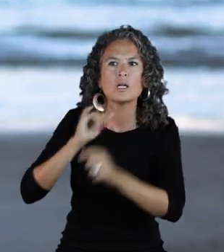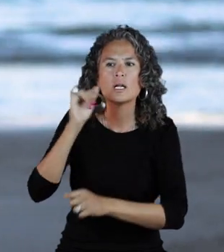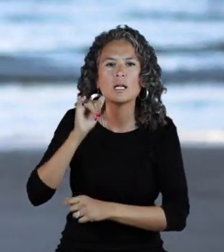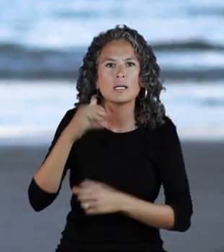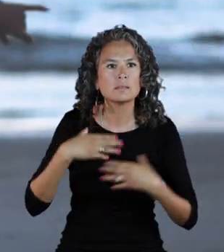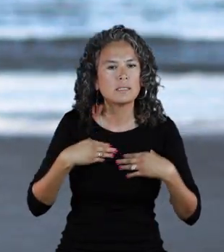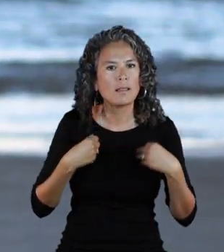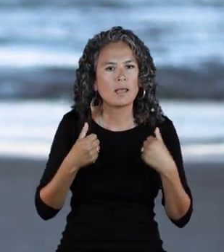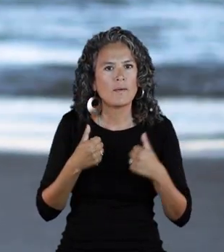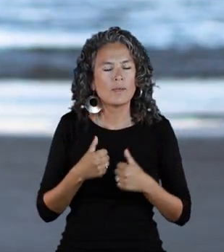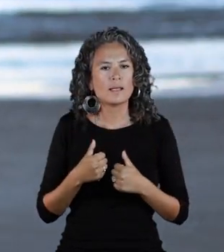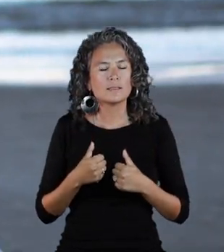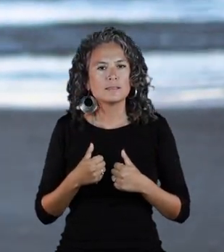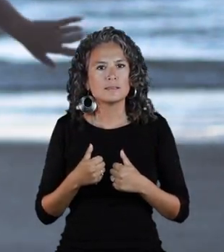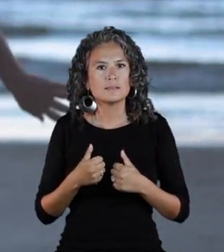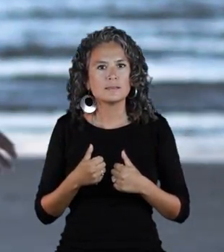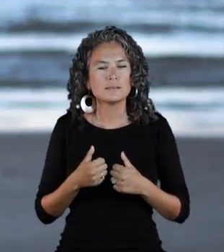a otra persona